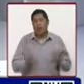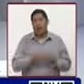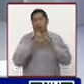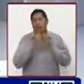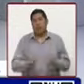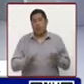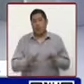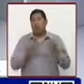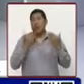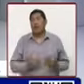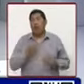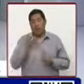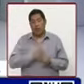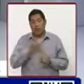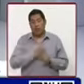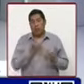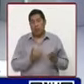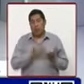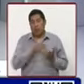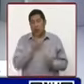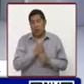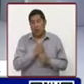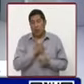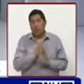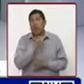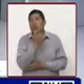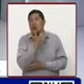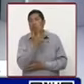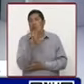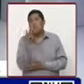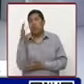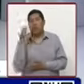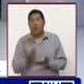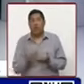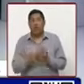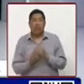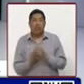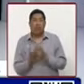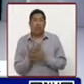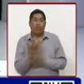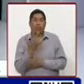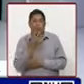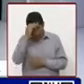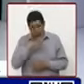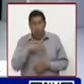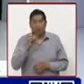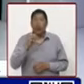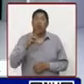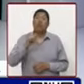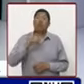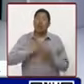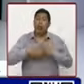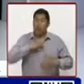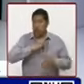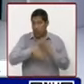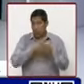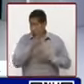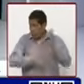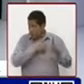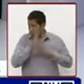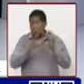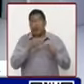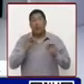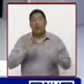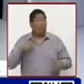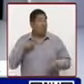perdió, ahora sí hay que empezar nuevamente a trabajar para que esos bosques renazcan otra vez, don Omar. Este es un deseo que tiene toda la población